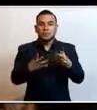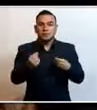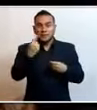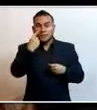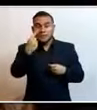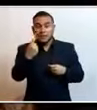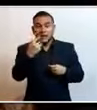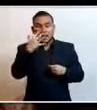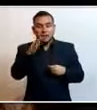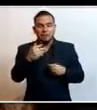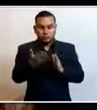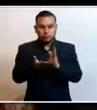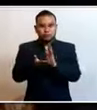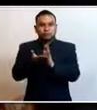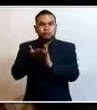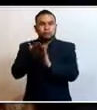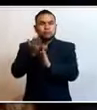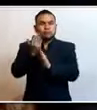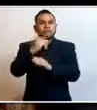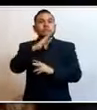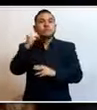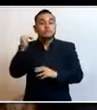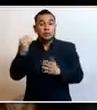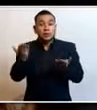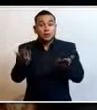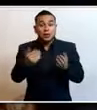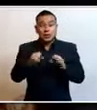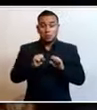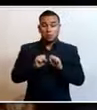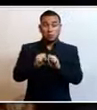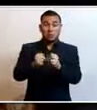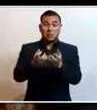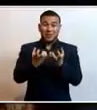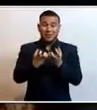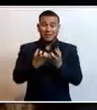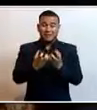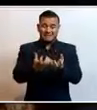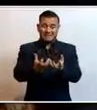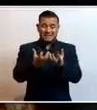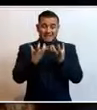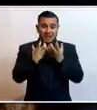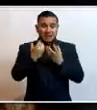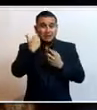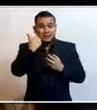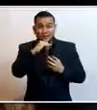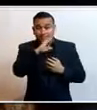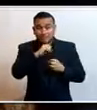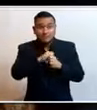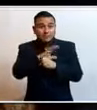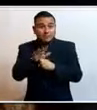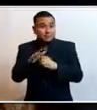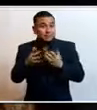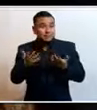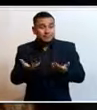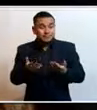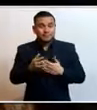mundo. ¿Cuántas vidas se han perdido ya? ¿Cuántos contagiados hay?